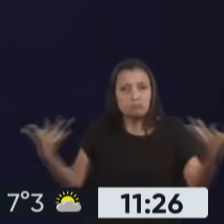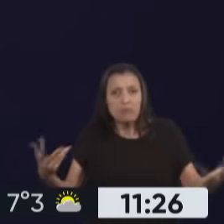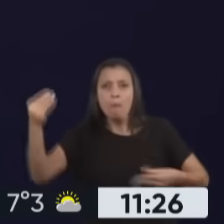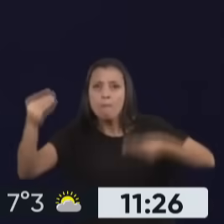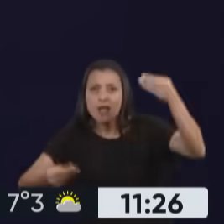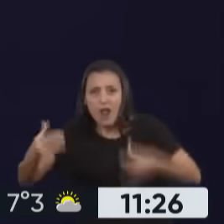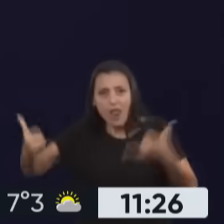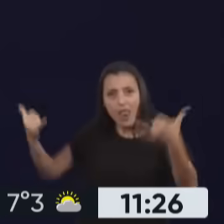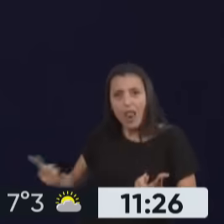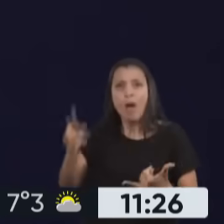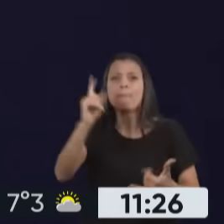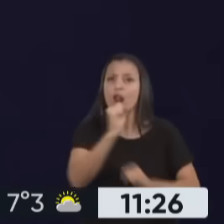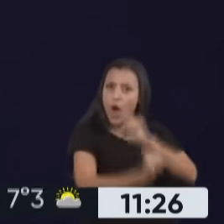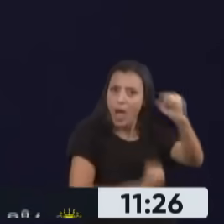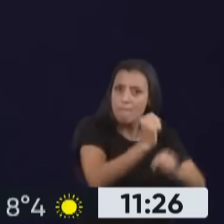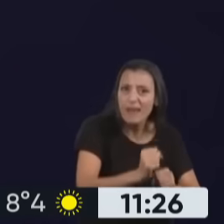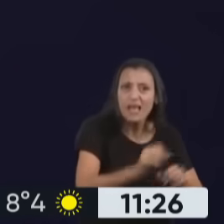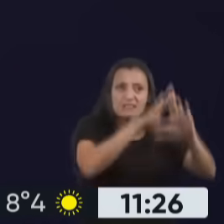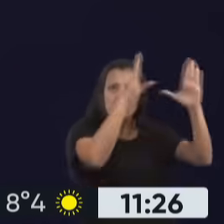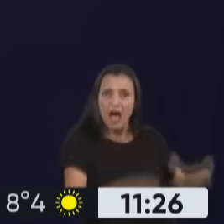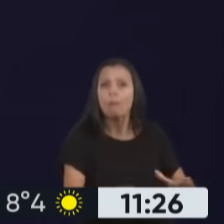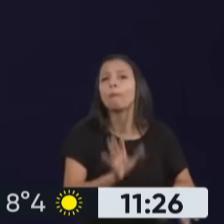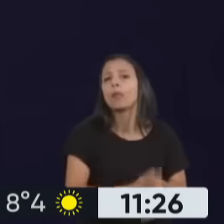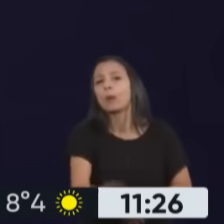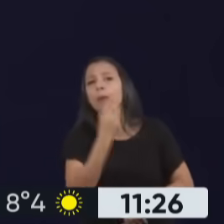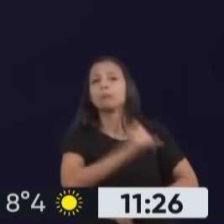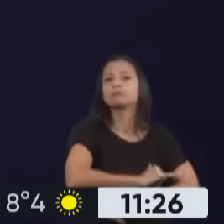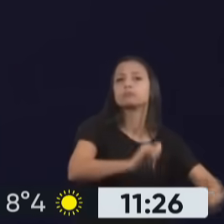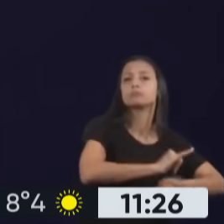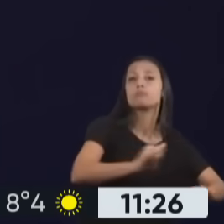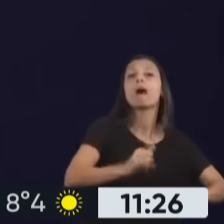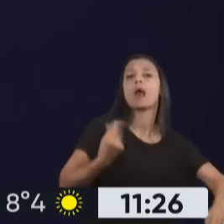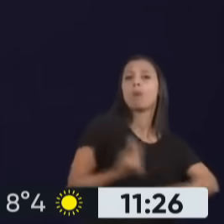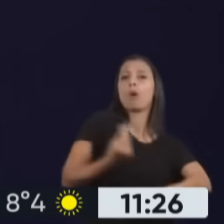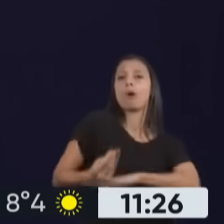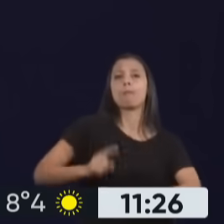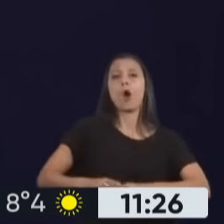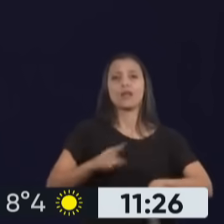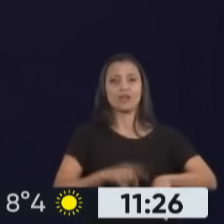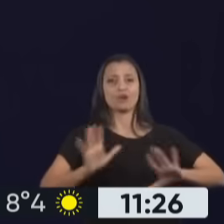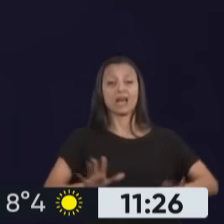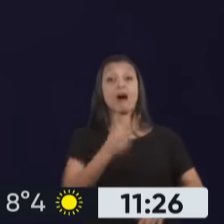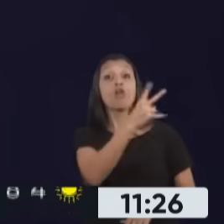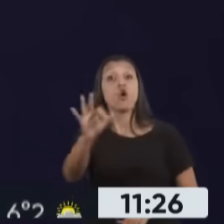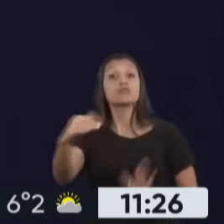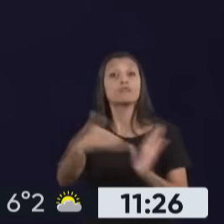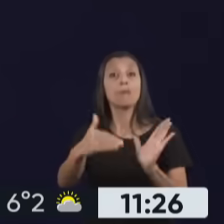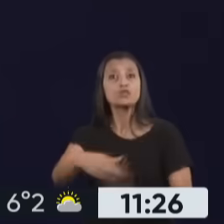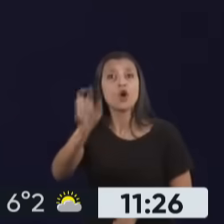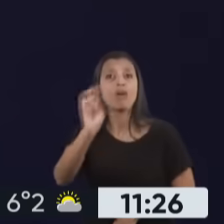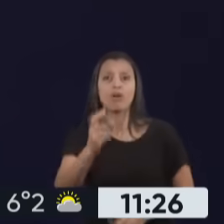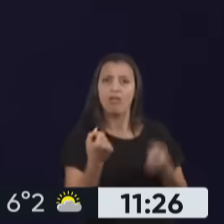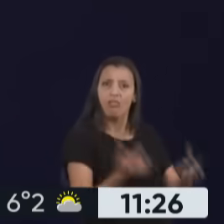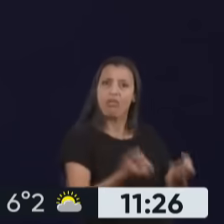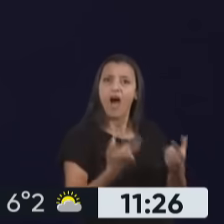presupuesto, la empresa funcionó como una plataforma de campaña para los funcionarios de turno. Hubo 200 millones de dólares destinados a obras